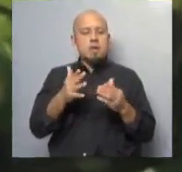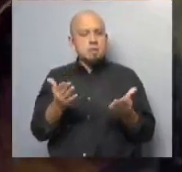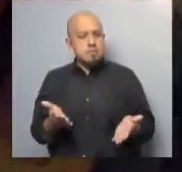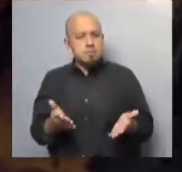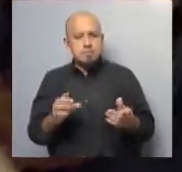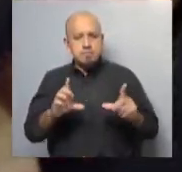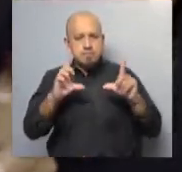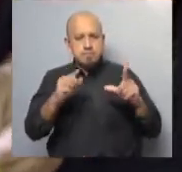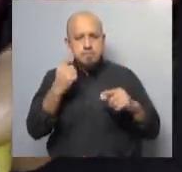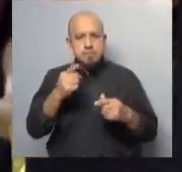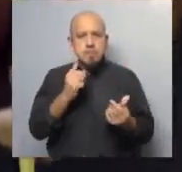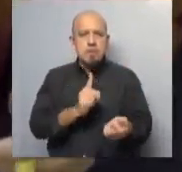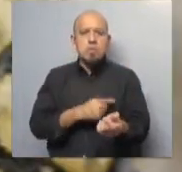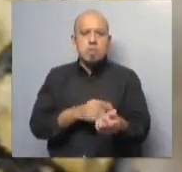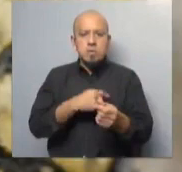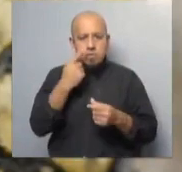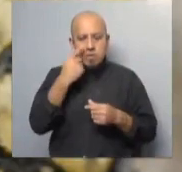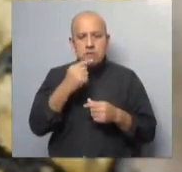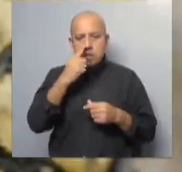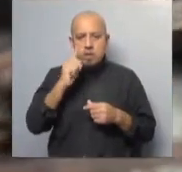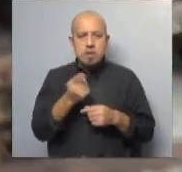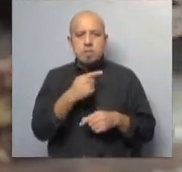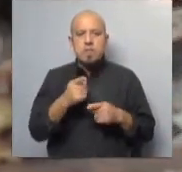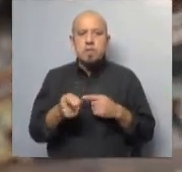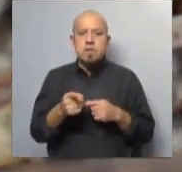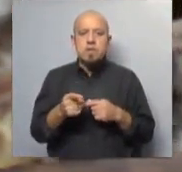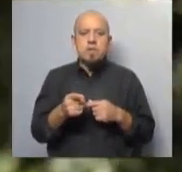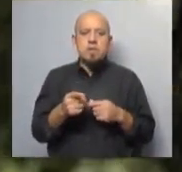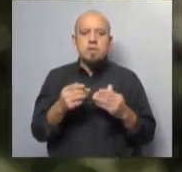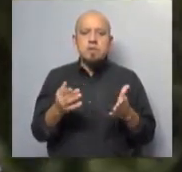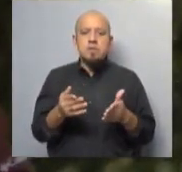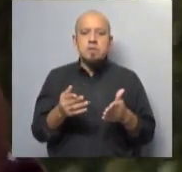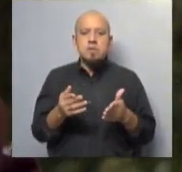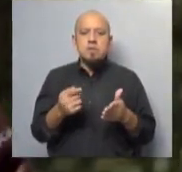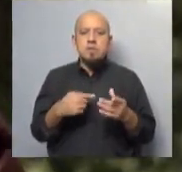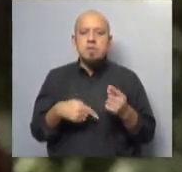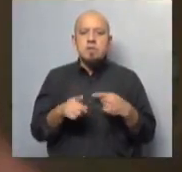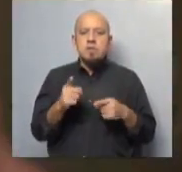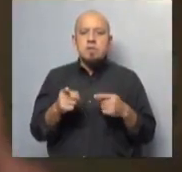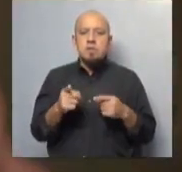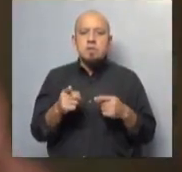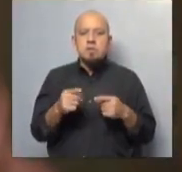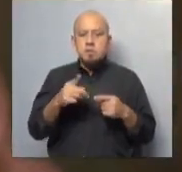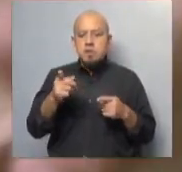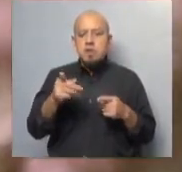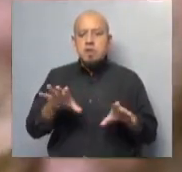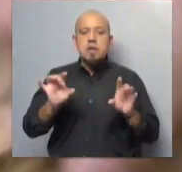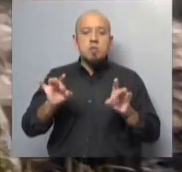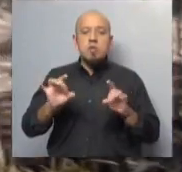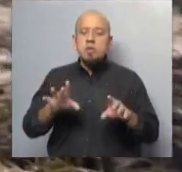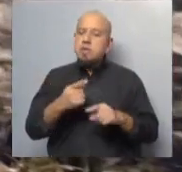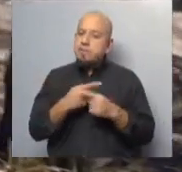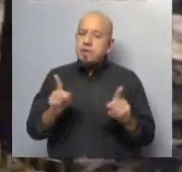Estamos muy acostumbrados a mirar rápido, a fisgonear, a escrolear. Entonces, la naturaleza te exige otro